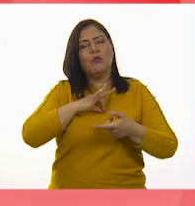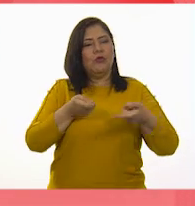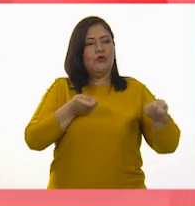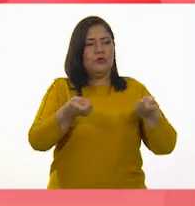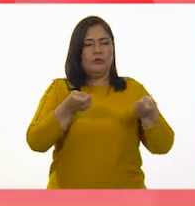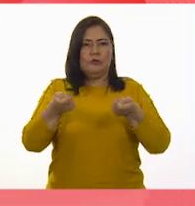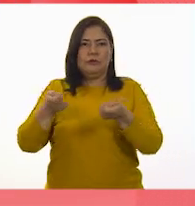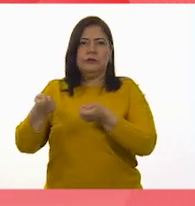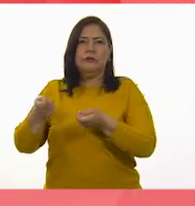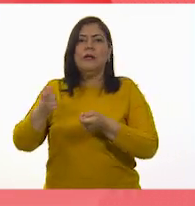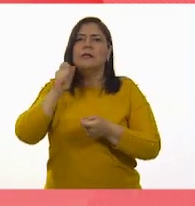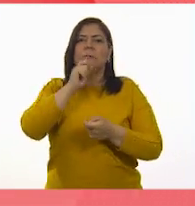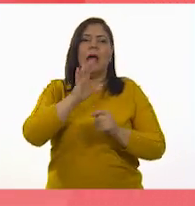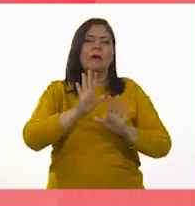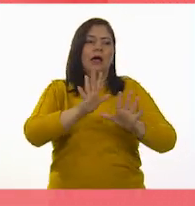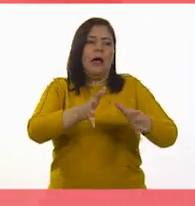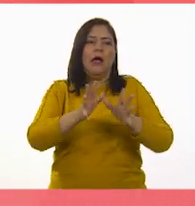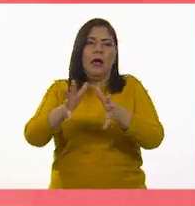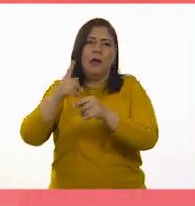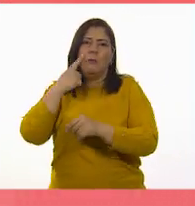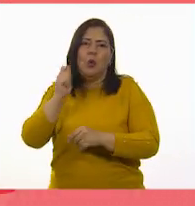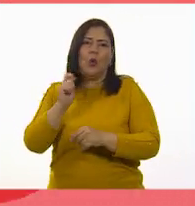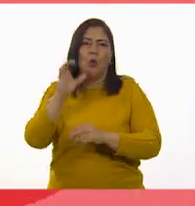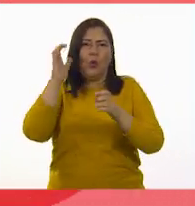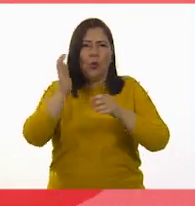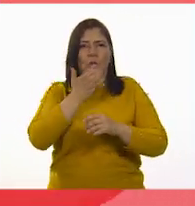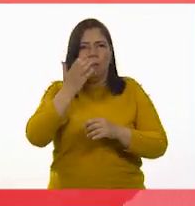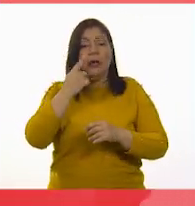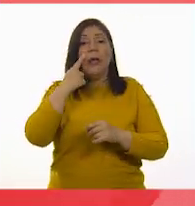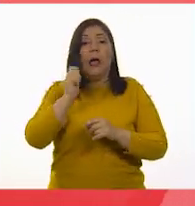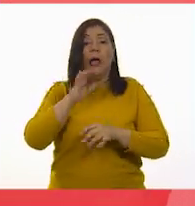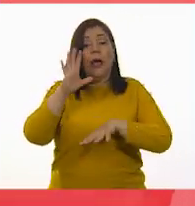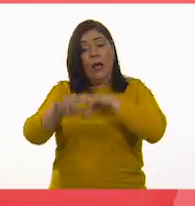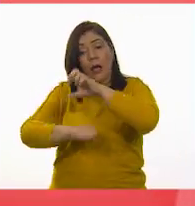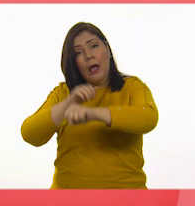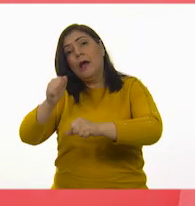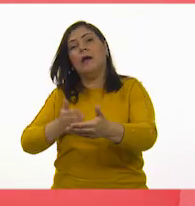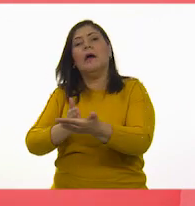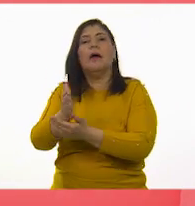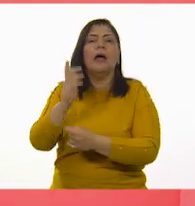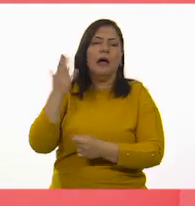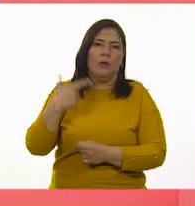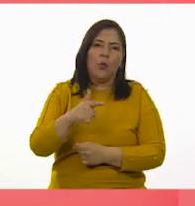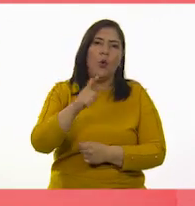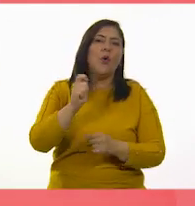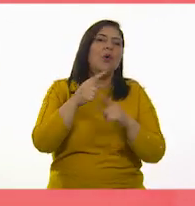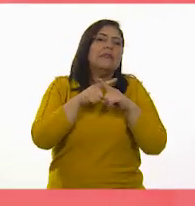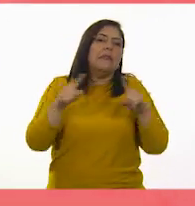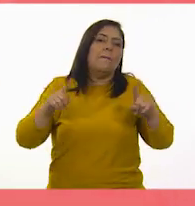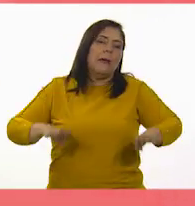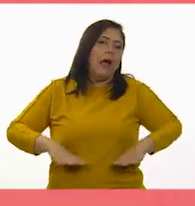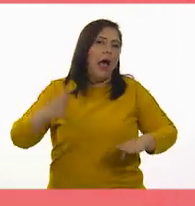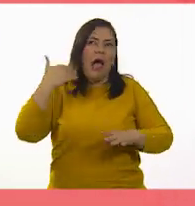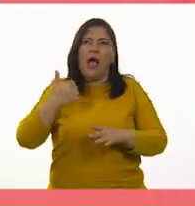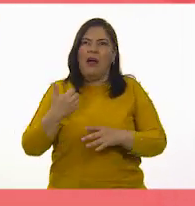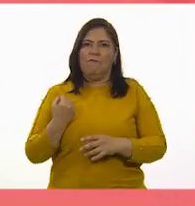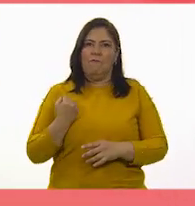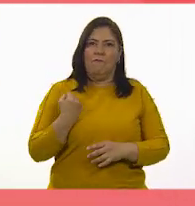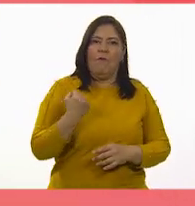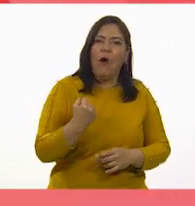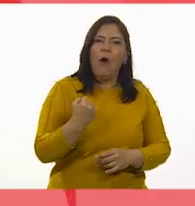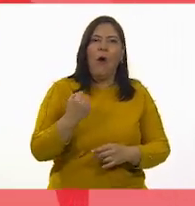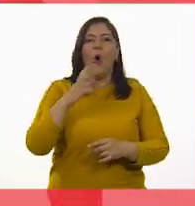evidentemente, conservar sus costumbres. La conquista de Guanajuato fue muy diferente a la de otros territorios porque no hubo el uso de fuerza o